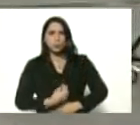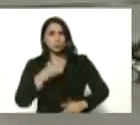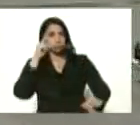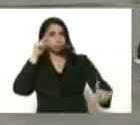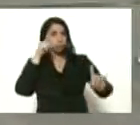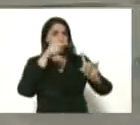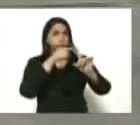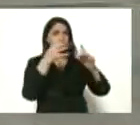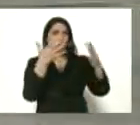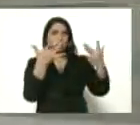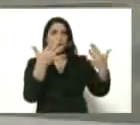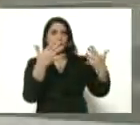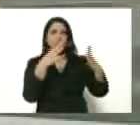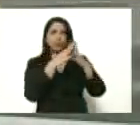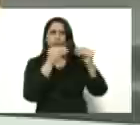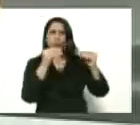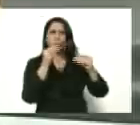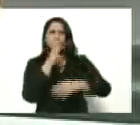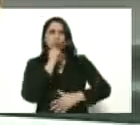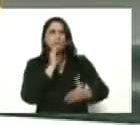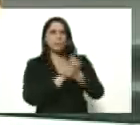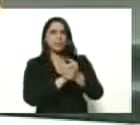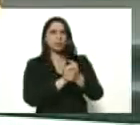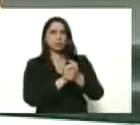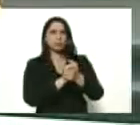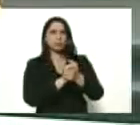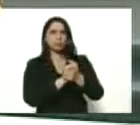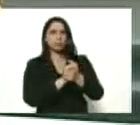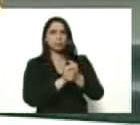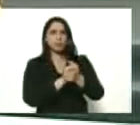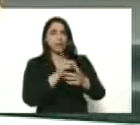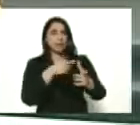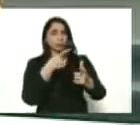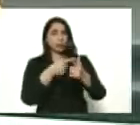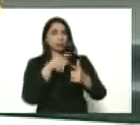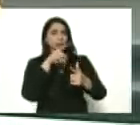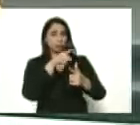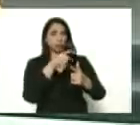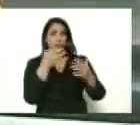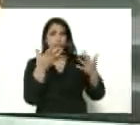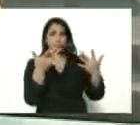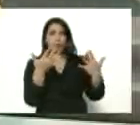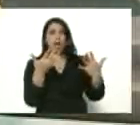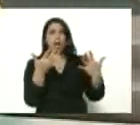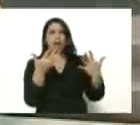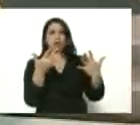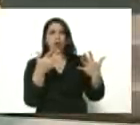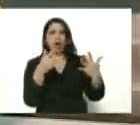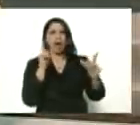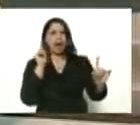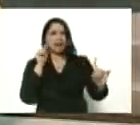Alcanzará tu mano todos sus enemigos, tu diestra alcanzará a los que te aborrecen.